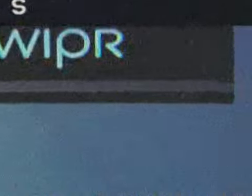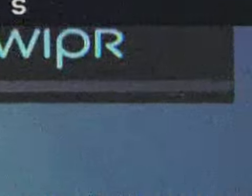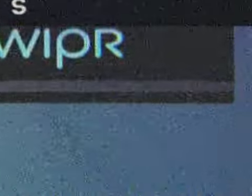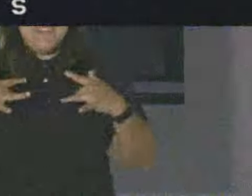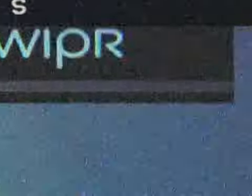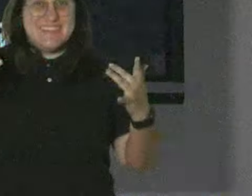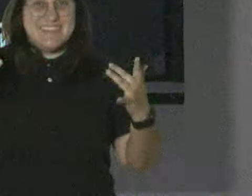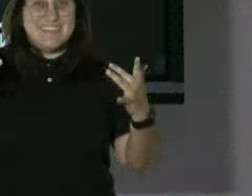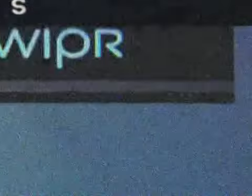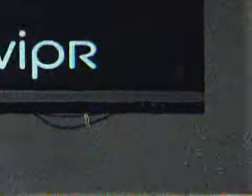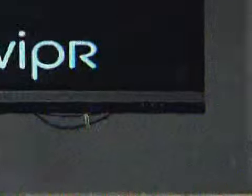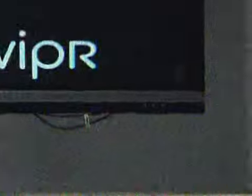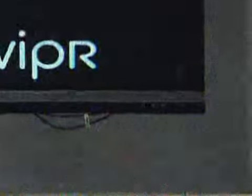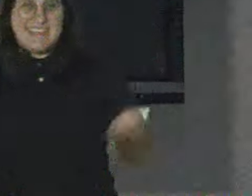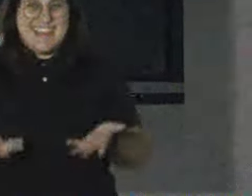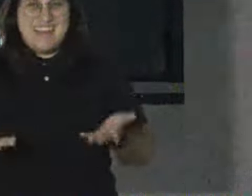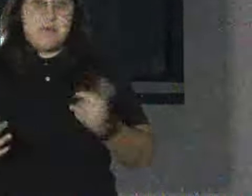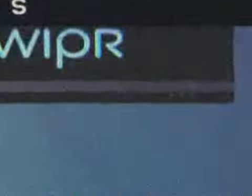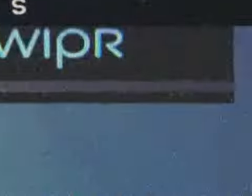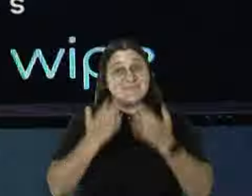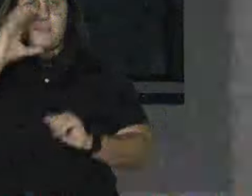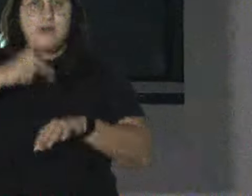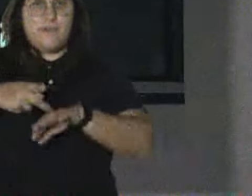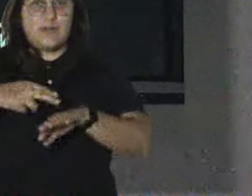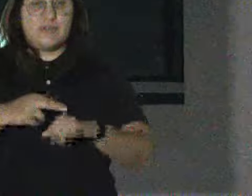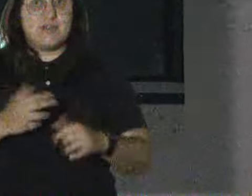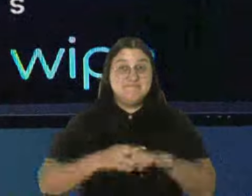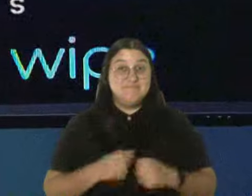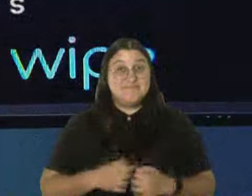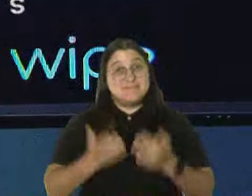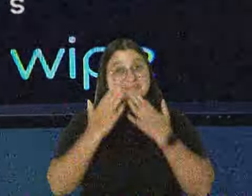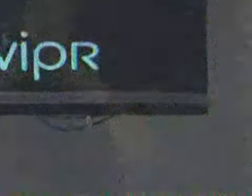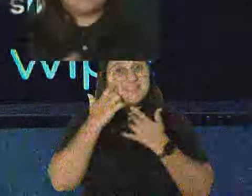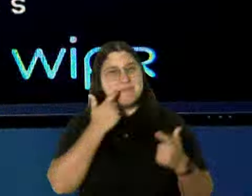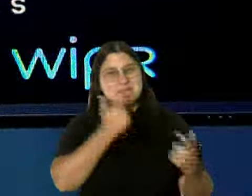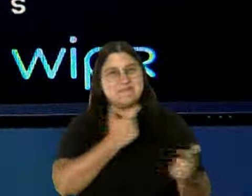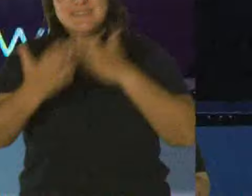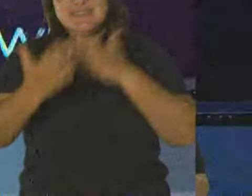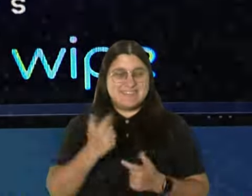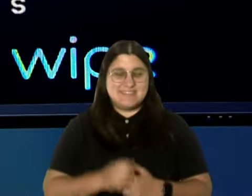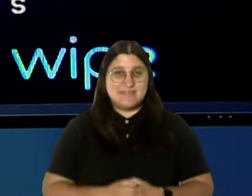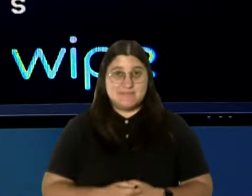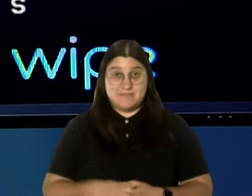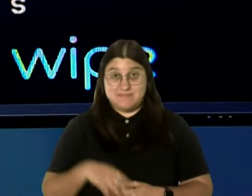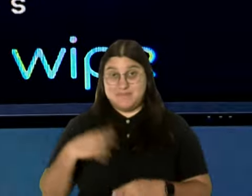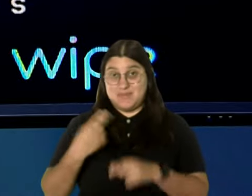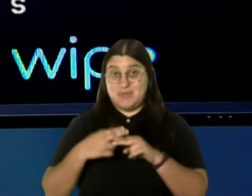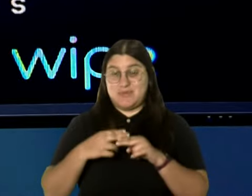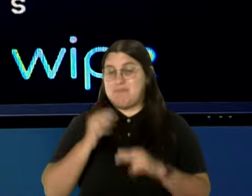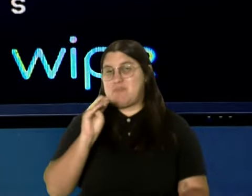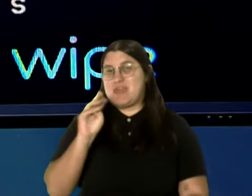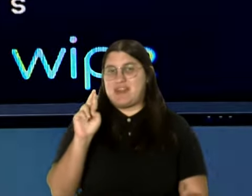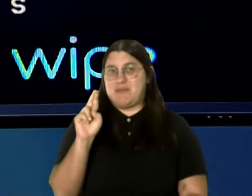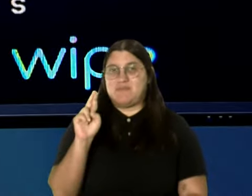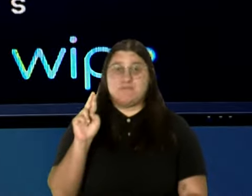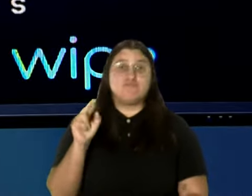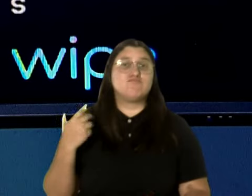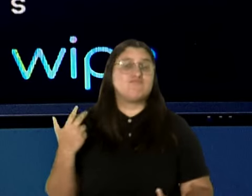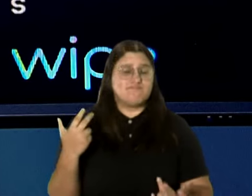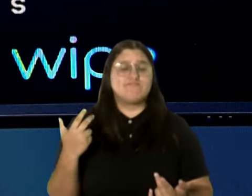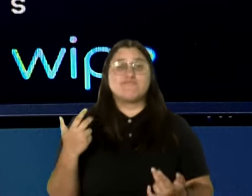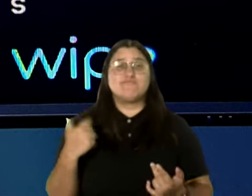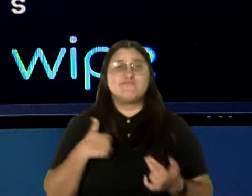amigos. Bienvenidos a Los Más Buscados Puerto Rico. Gracias por su sintonía. Mi nombre es el agente y reportero Miguel Ramos y estamos